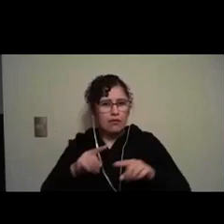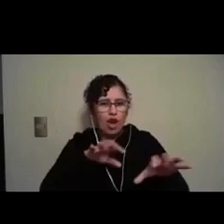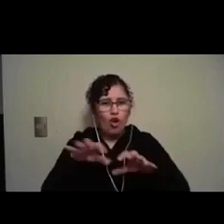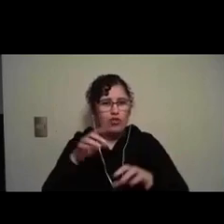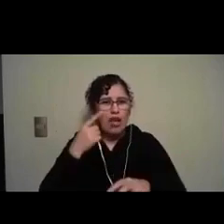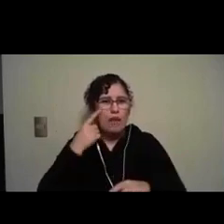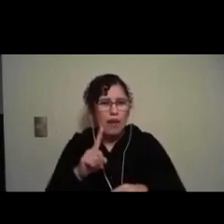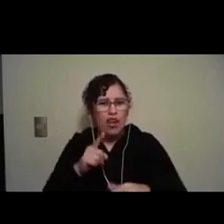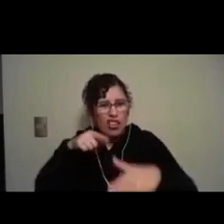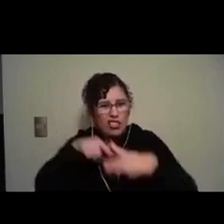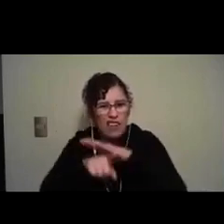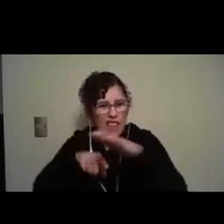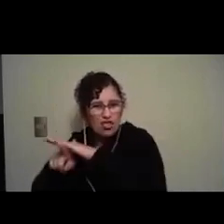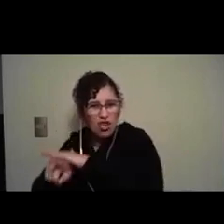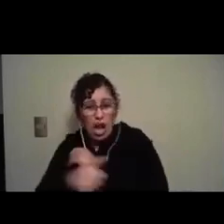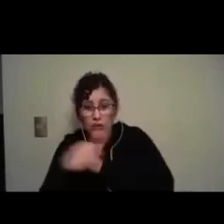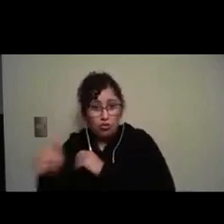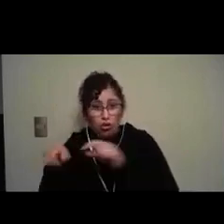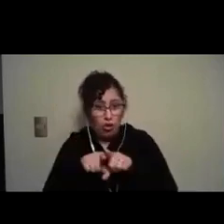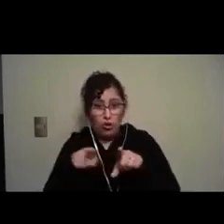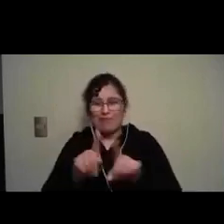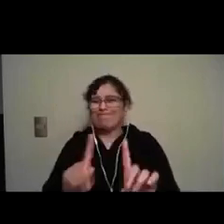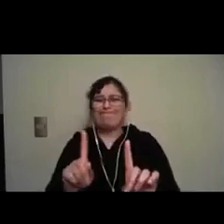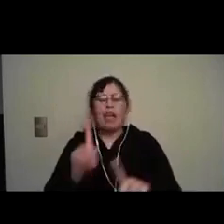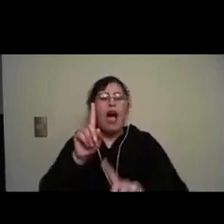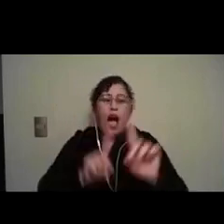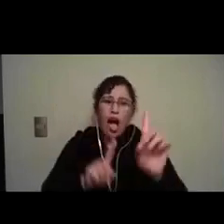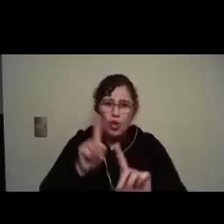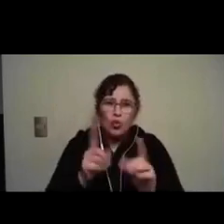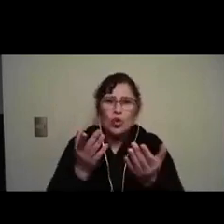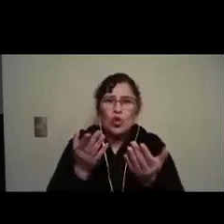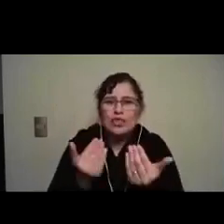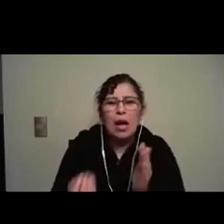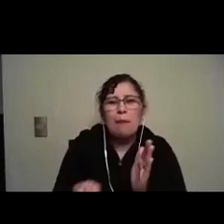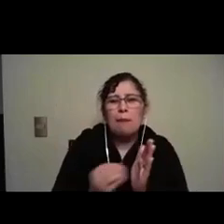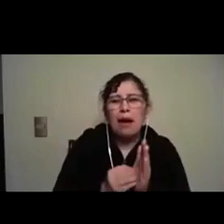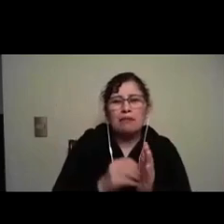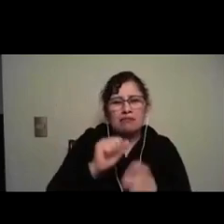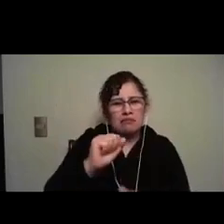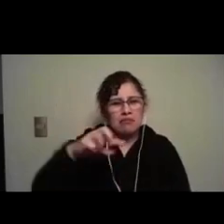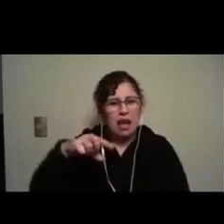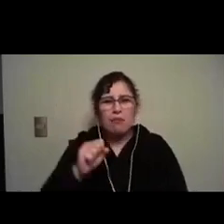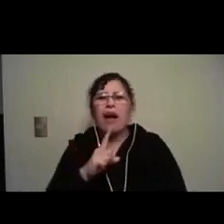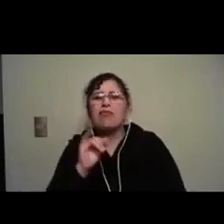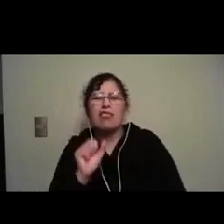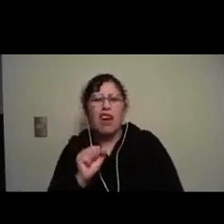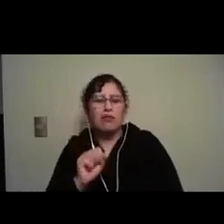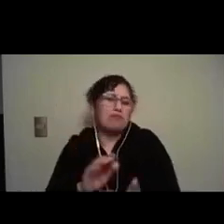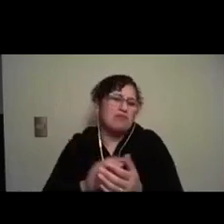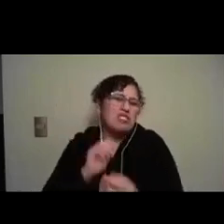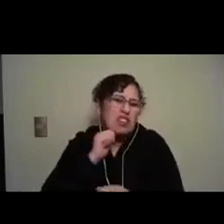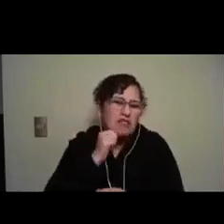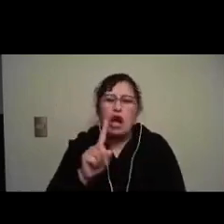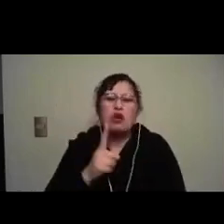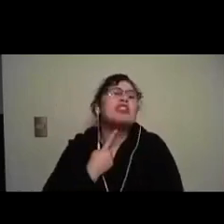todos, pero está la posibilidad también de que alguno tenga un cuadro de apatía, que no quiera participar, ya. Y eso es